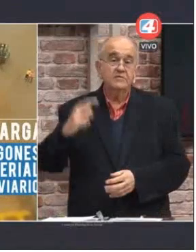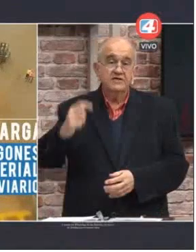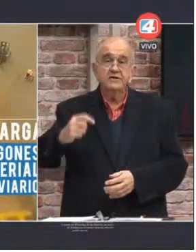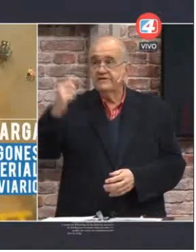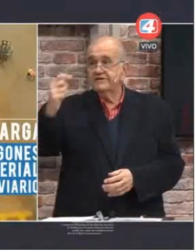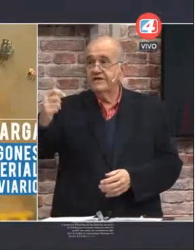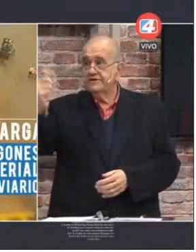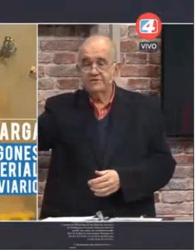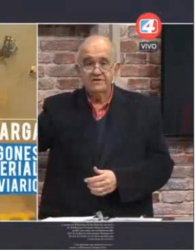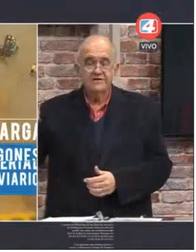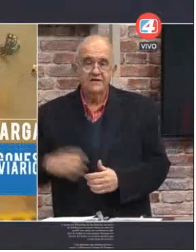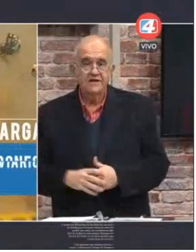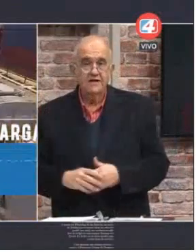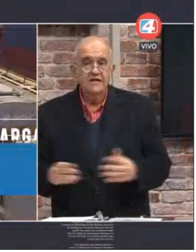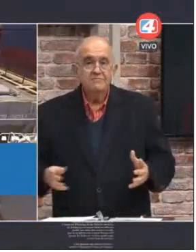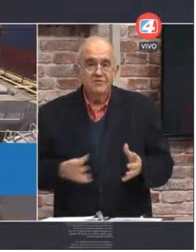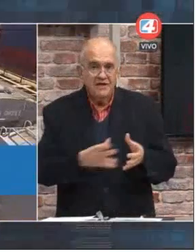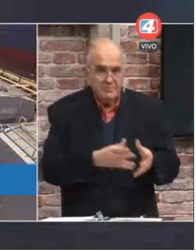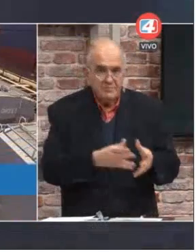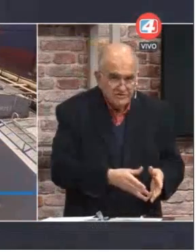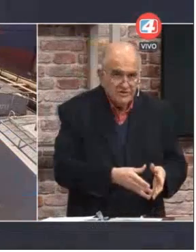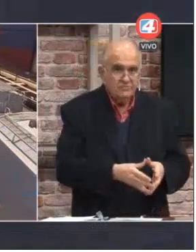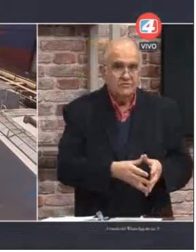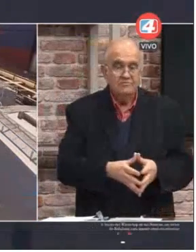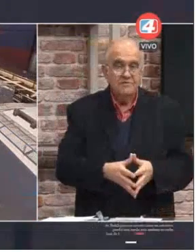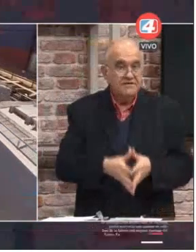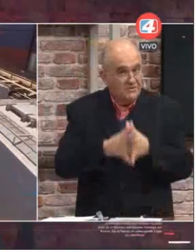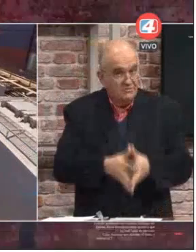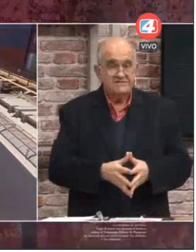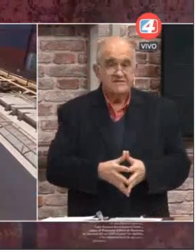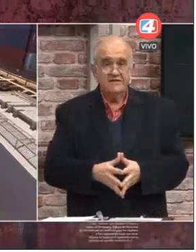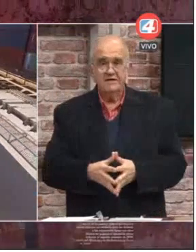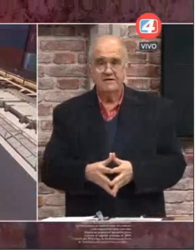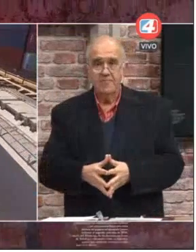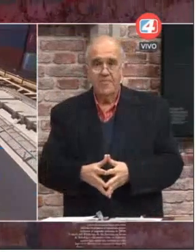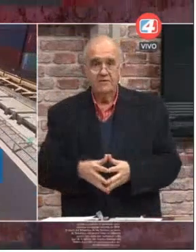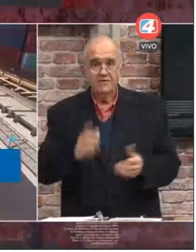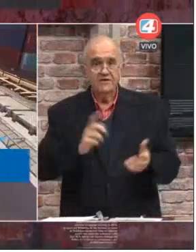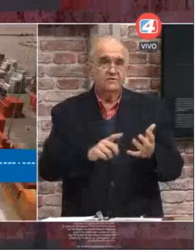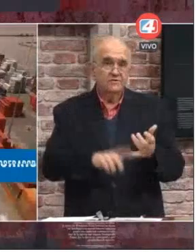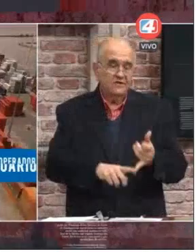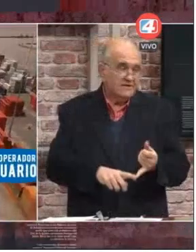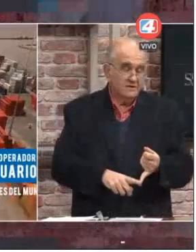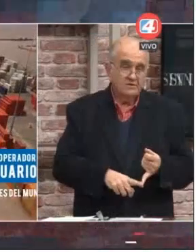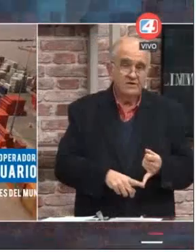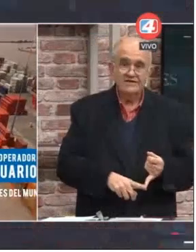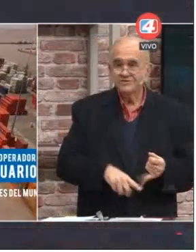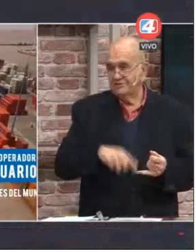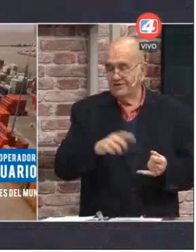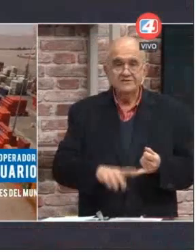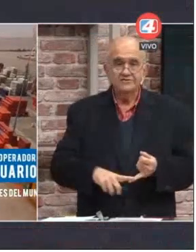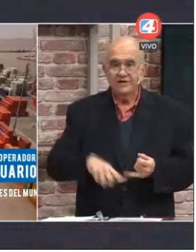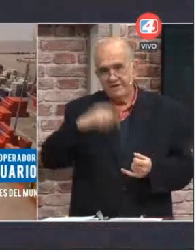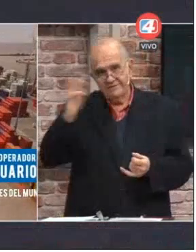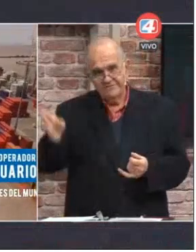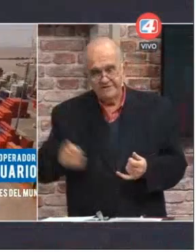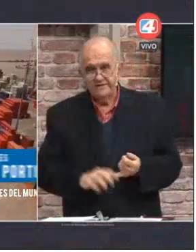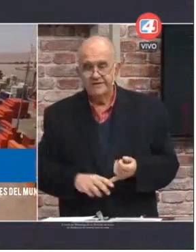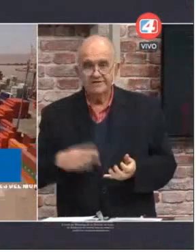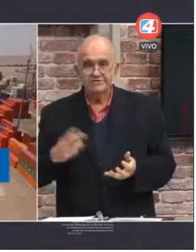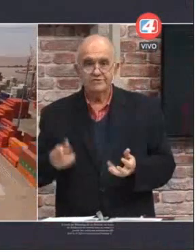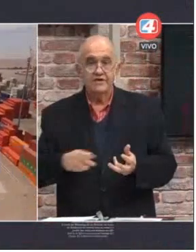dicen no vamos a tener batería en 30 días pero es la profesión autocumplida no vamos a tener lo dijeron con la con el gasoil nadie hizo nada